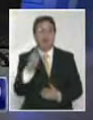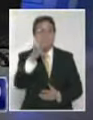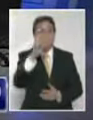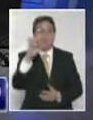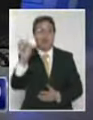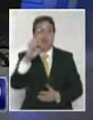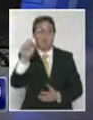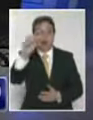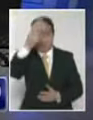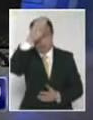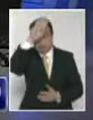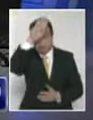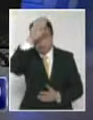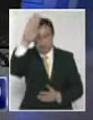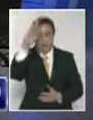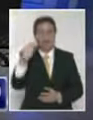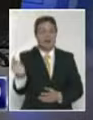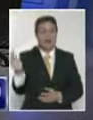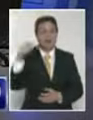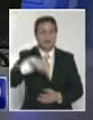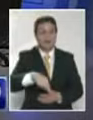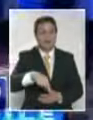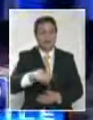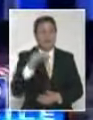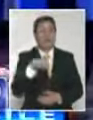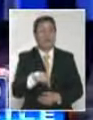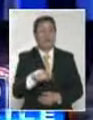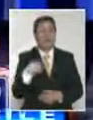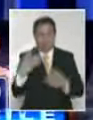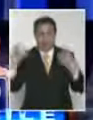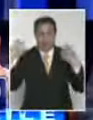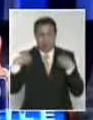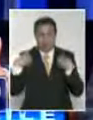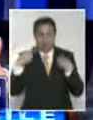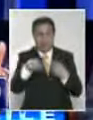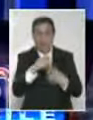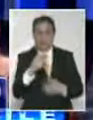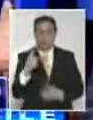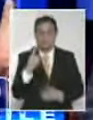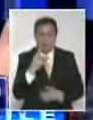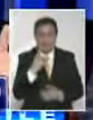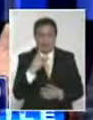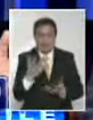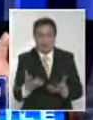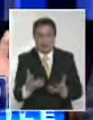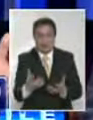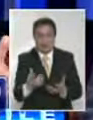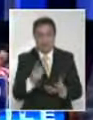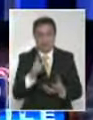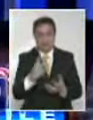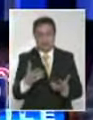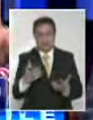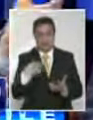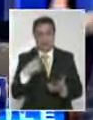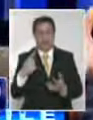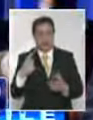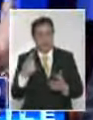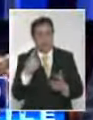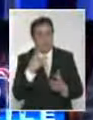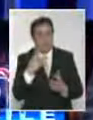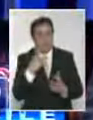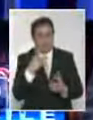cuando muestran a los responsables y era un montaje, claro. Eso después, el montaje entre Cuadra